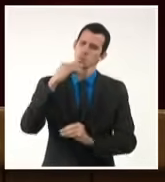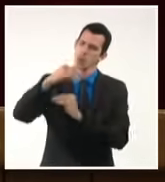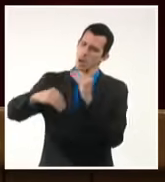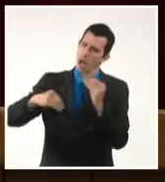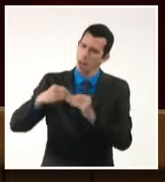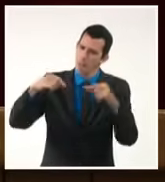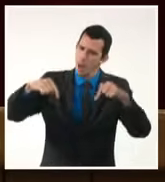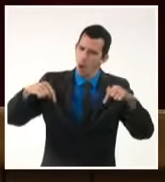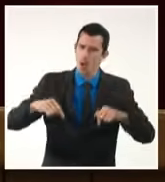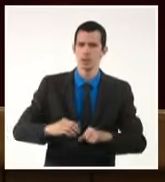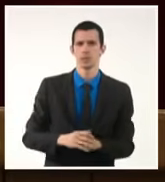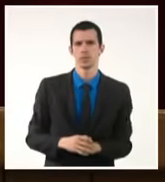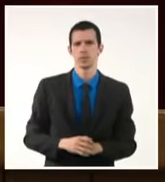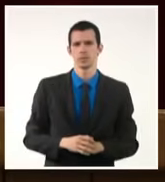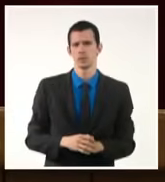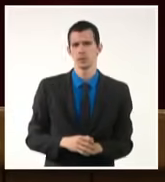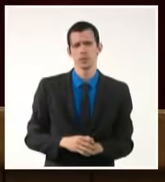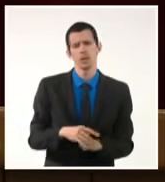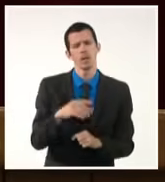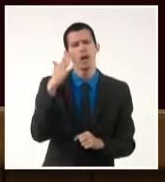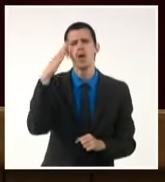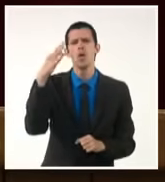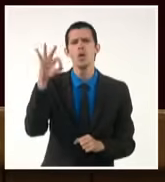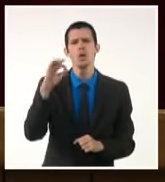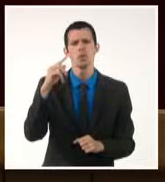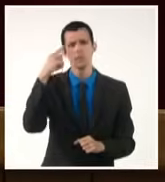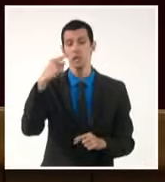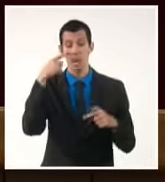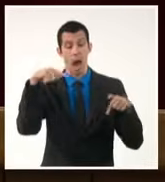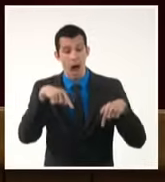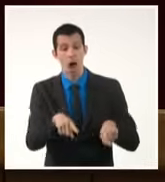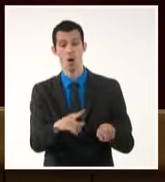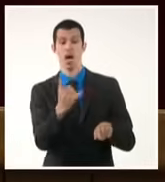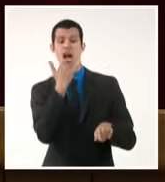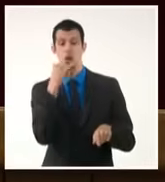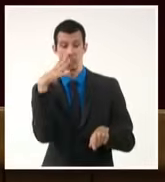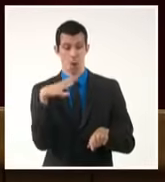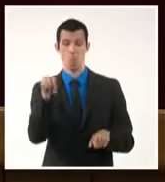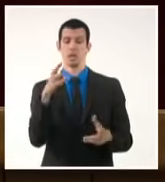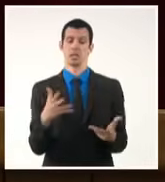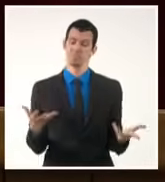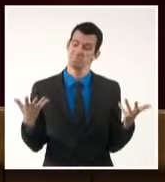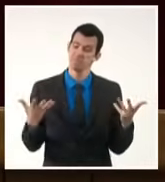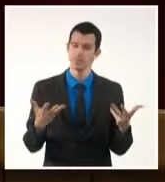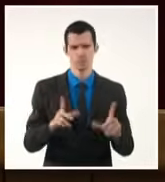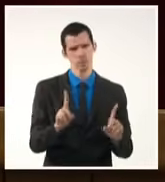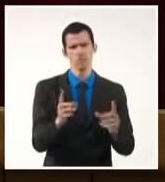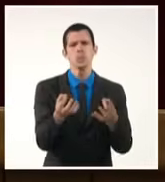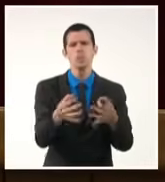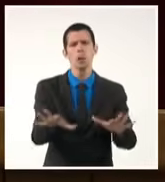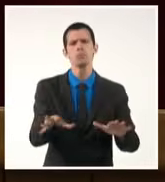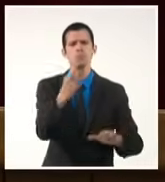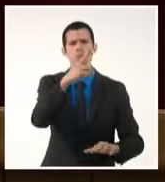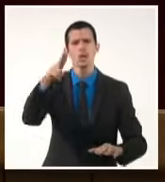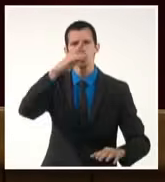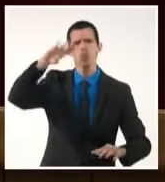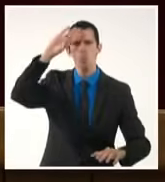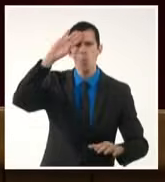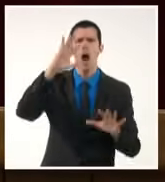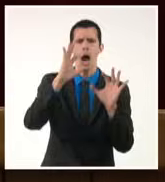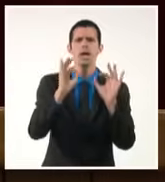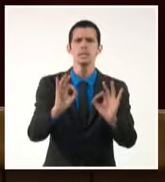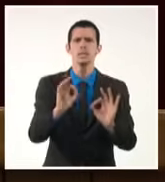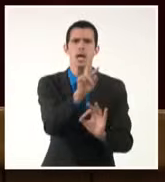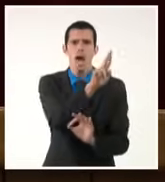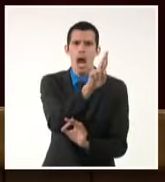inherente a la revolución. Del ideario y las acciones del comandante en jefe Fidel Castro Ruz y del general de ejército Raúl